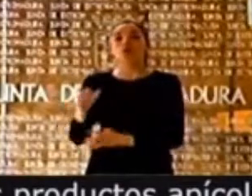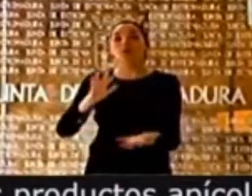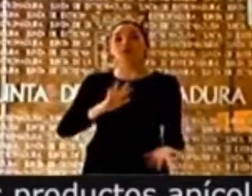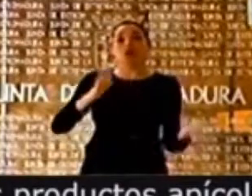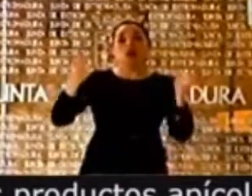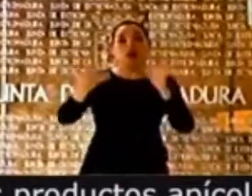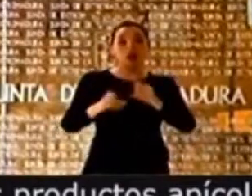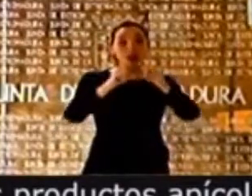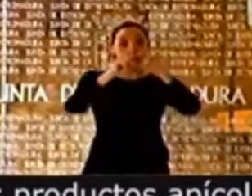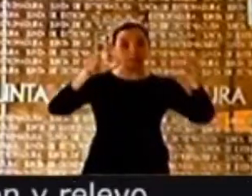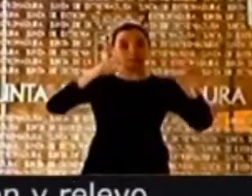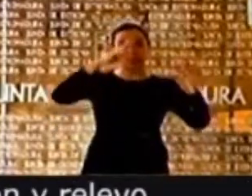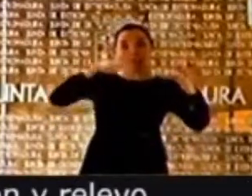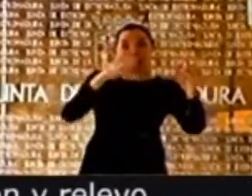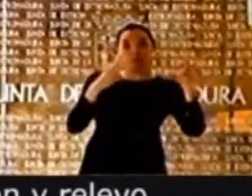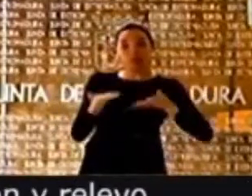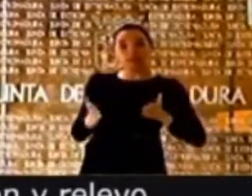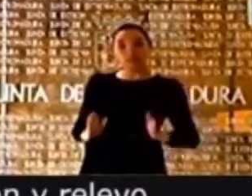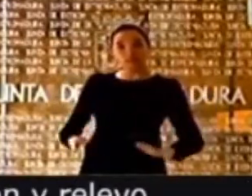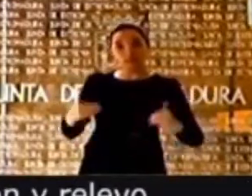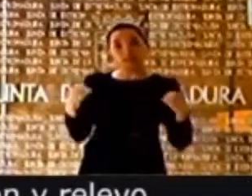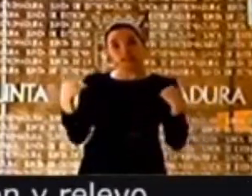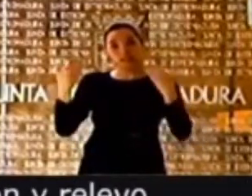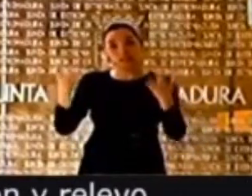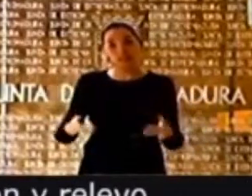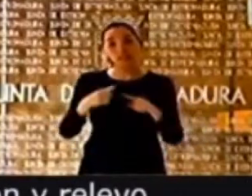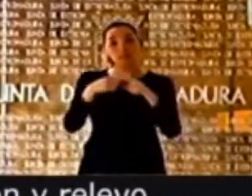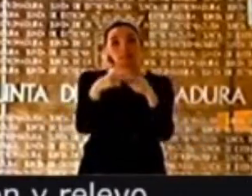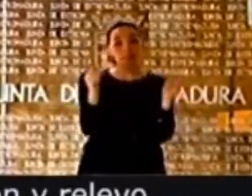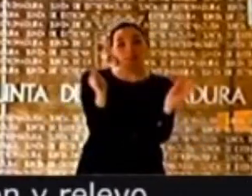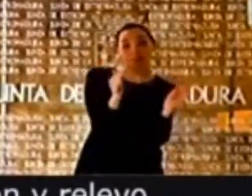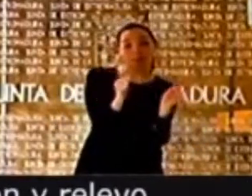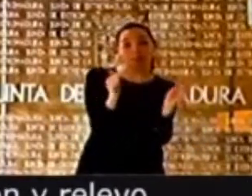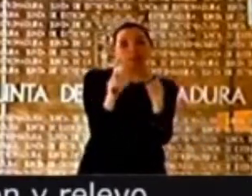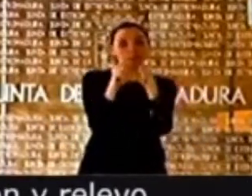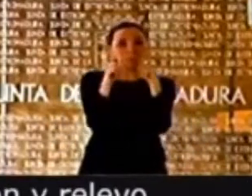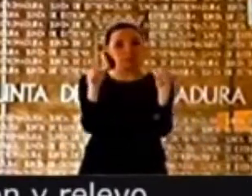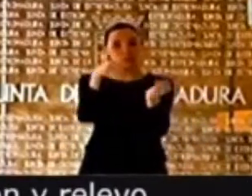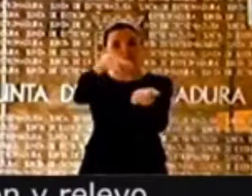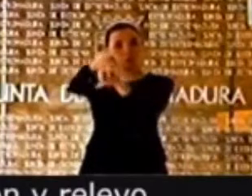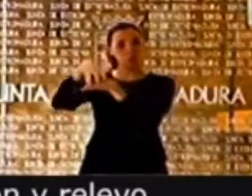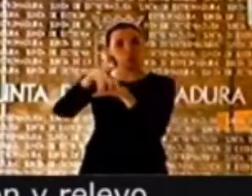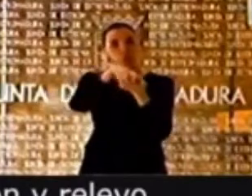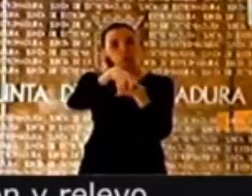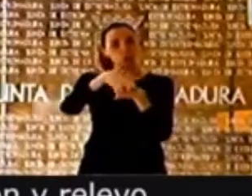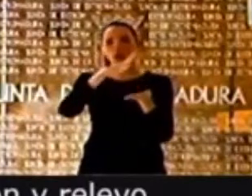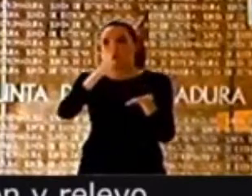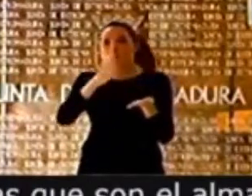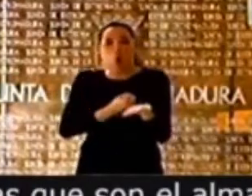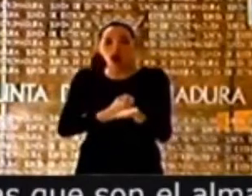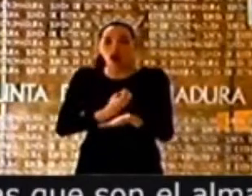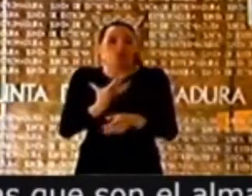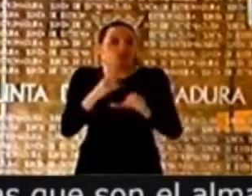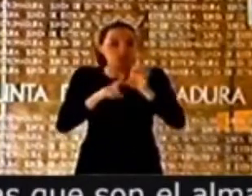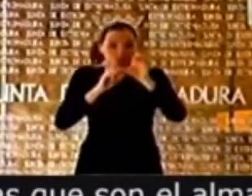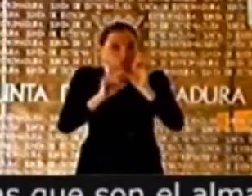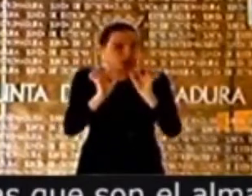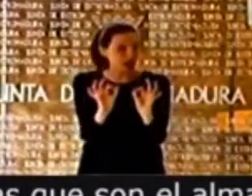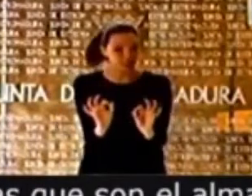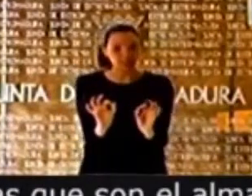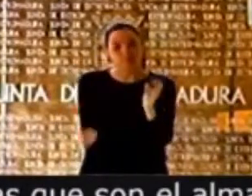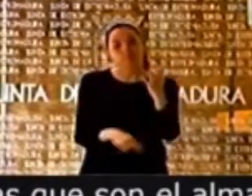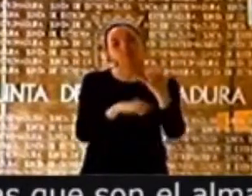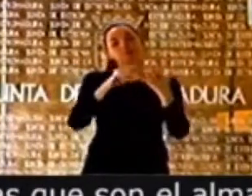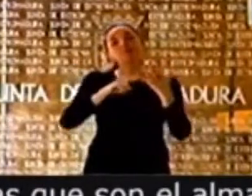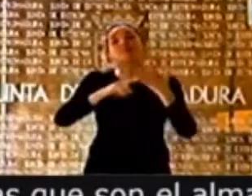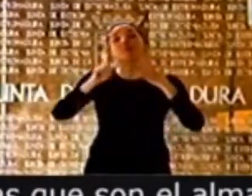relevo generacional que las pequeñas y medianas empresas, que son el alma de las empresas de nuestra región, el aprendizaje